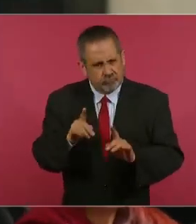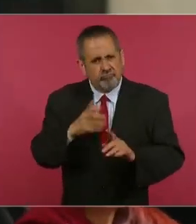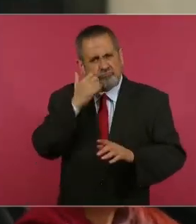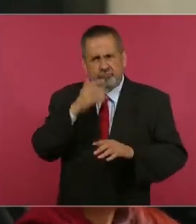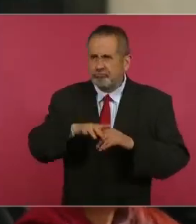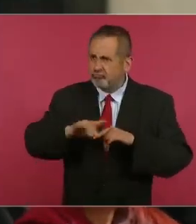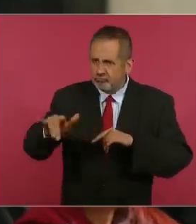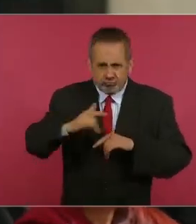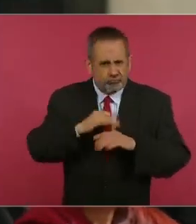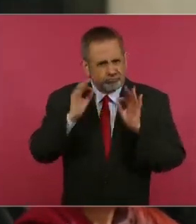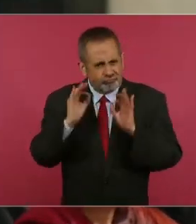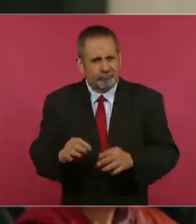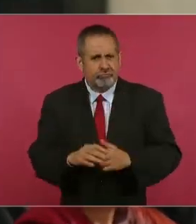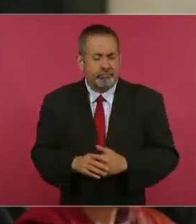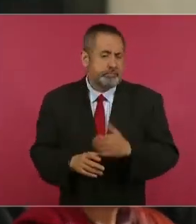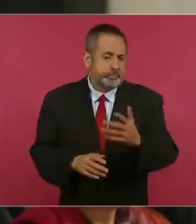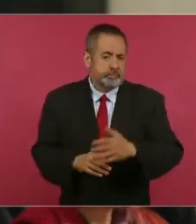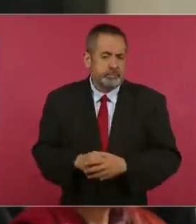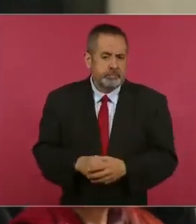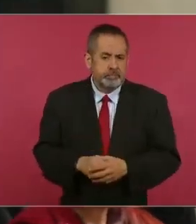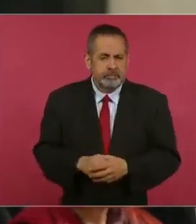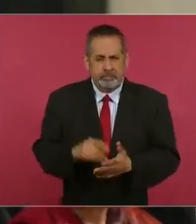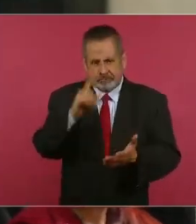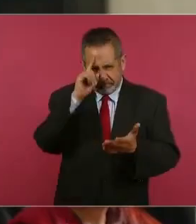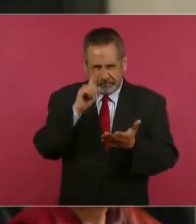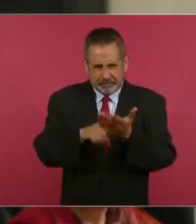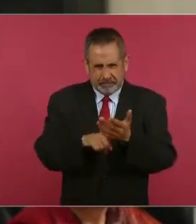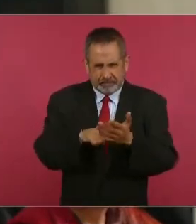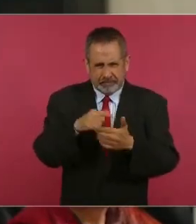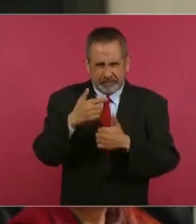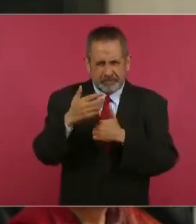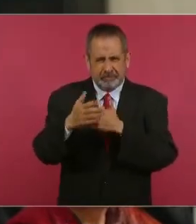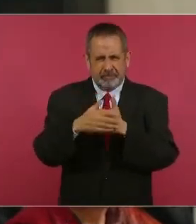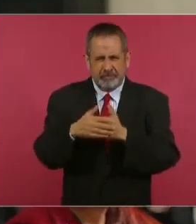Y decirle, ¿cree usted que sí salga este